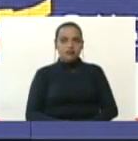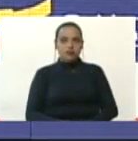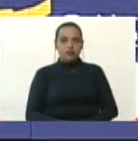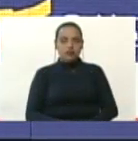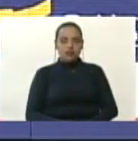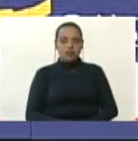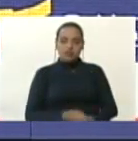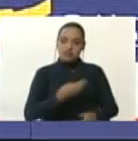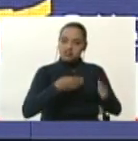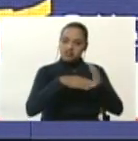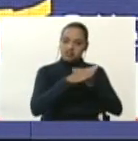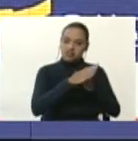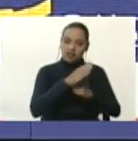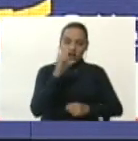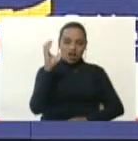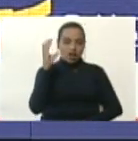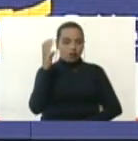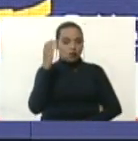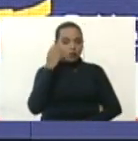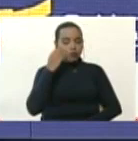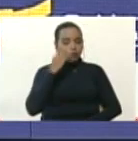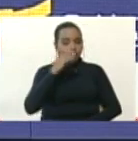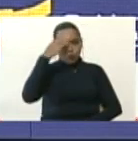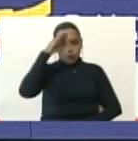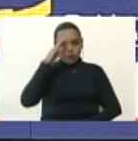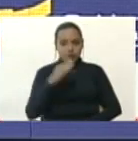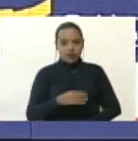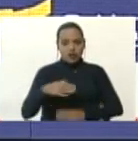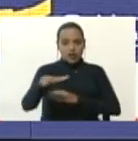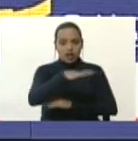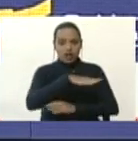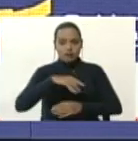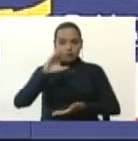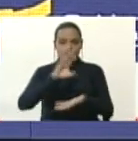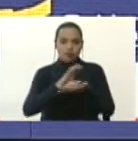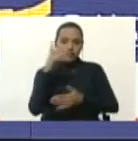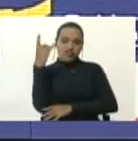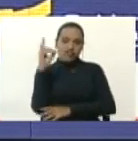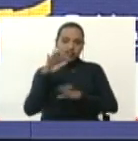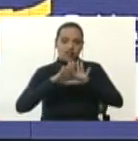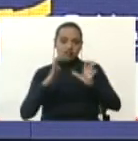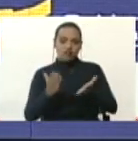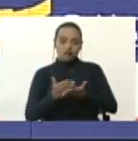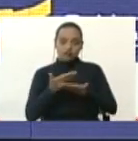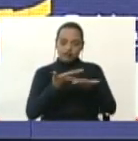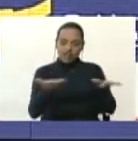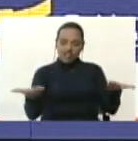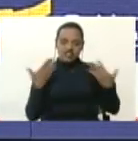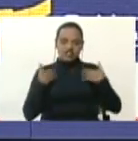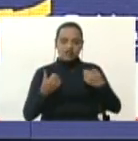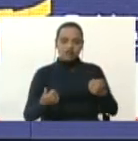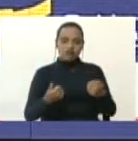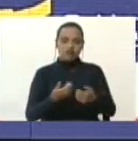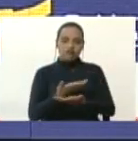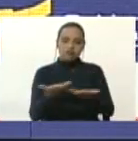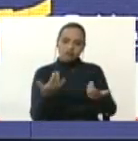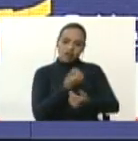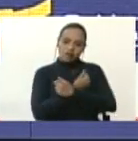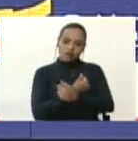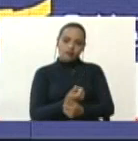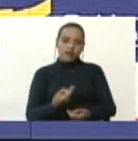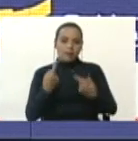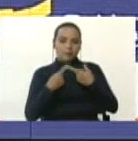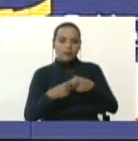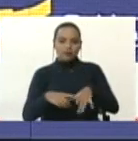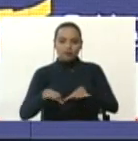patria, Cuba, a los campos, a las ciudades de Bolivia y del mundo a dar salud, a dar amor. Pero el